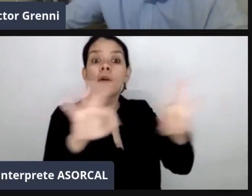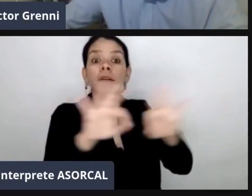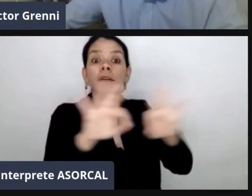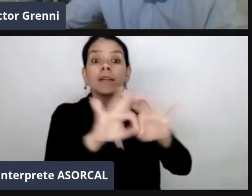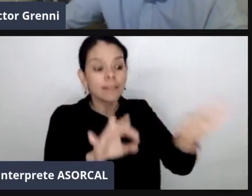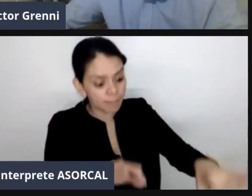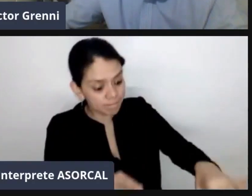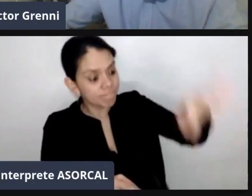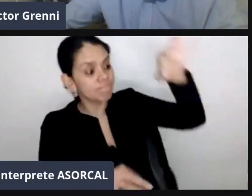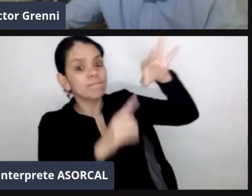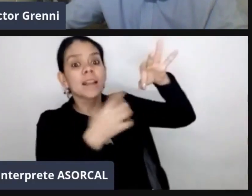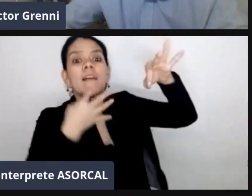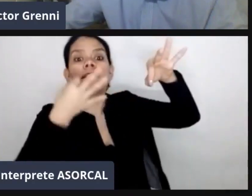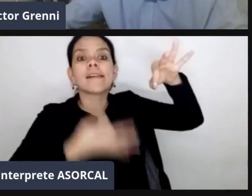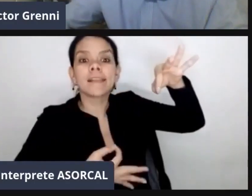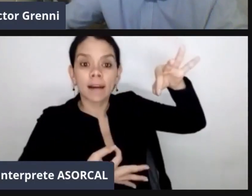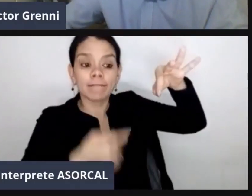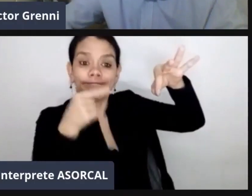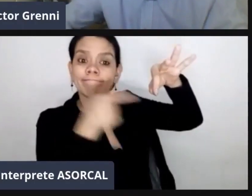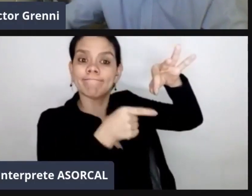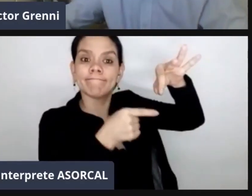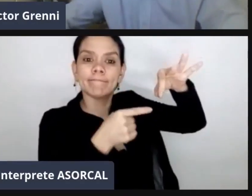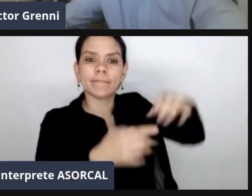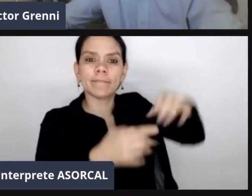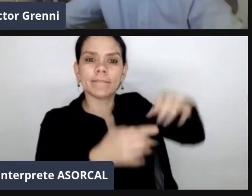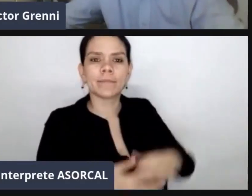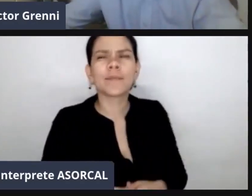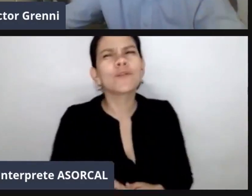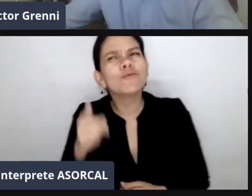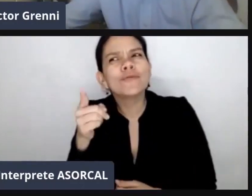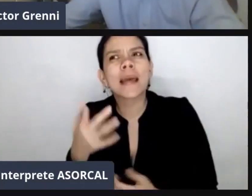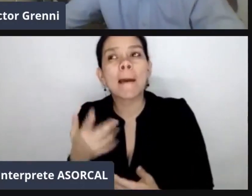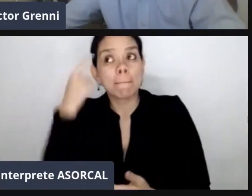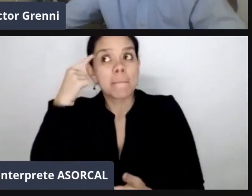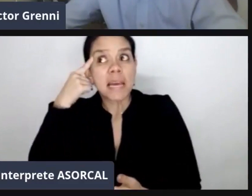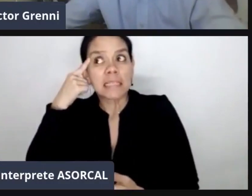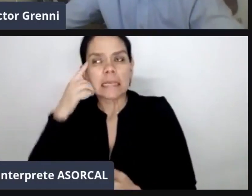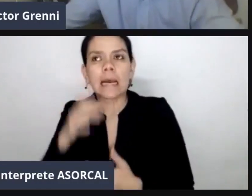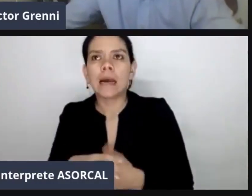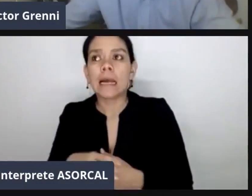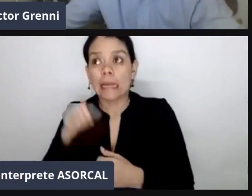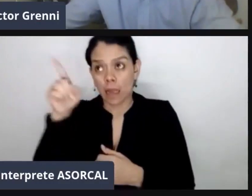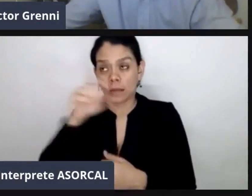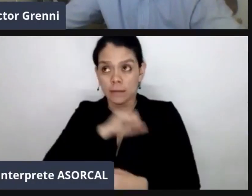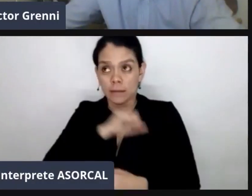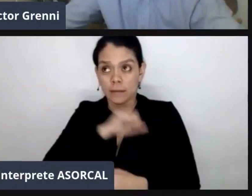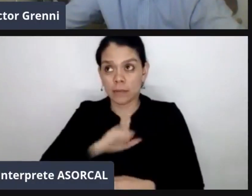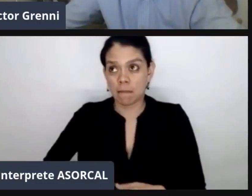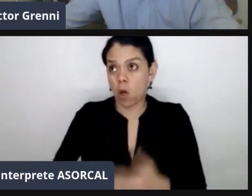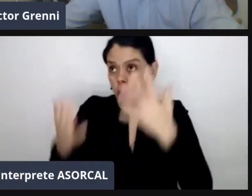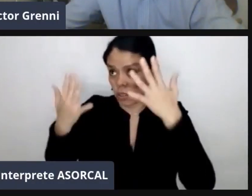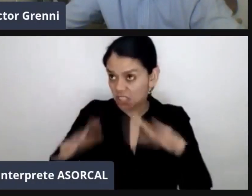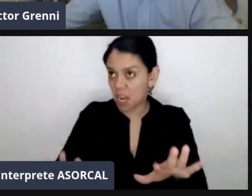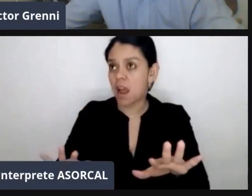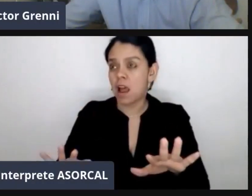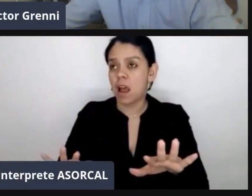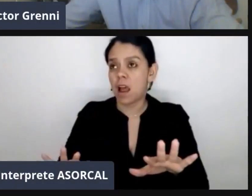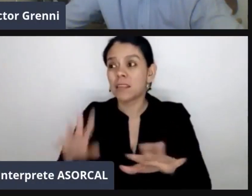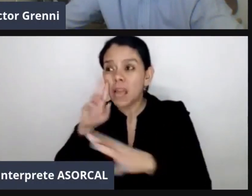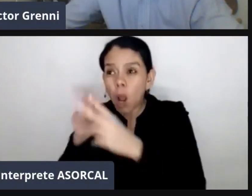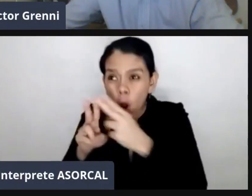cómo se da ese proceso ¿Se ha concluido ese proceso de conocer la verdad, de